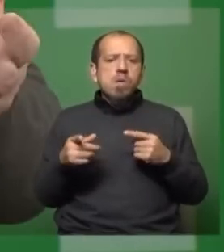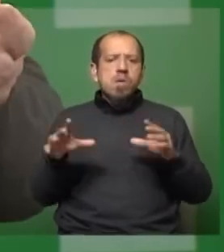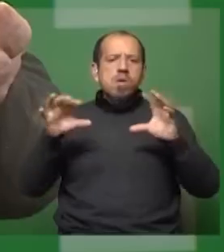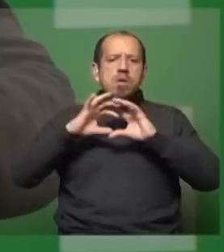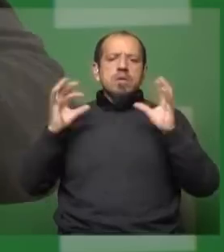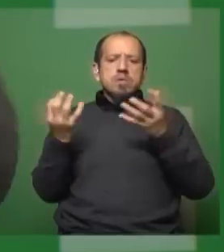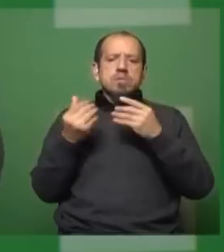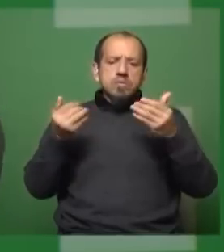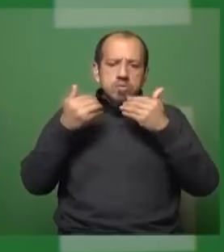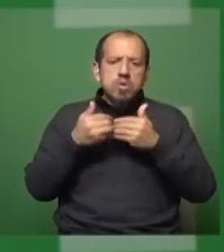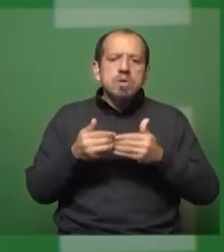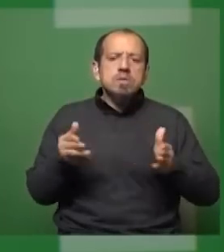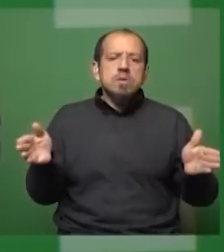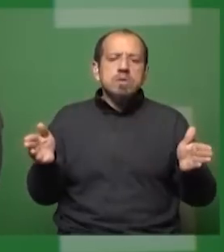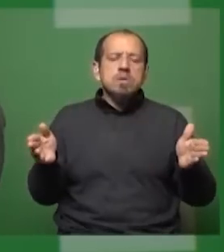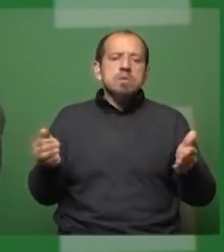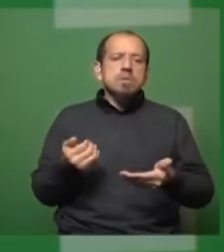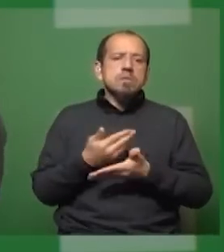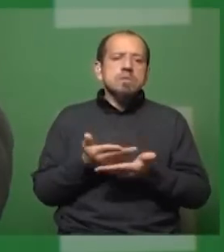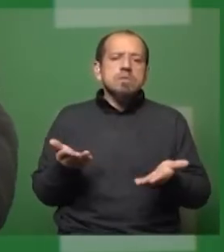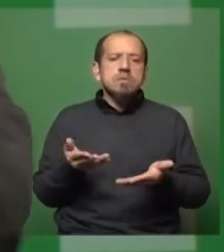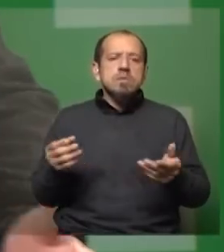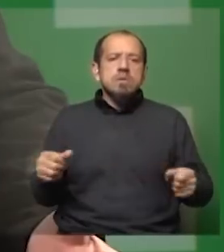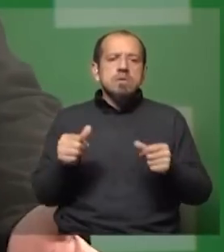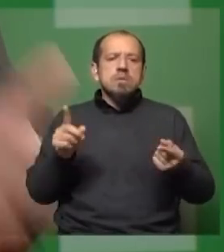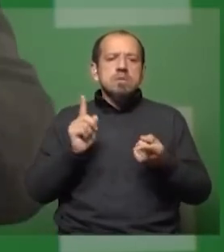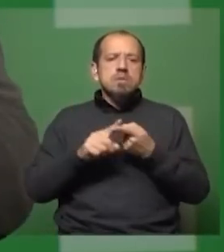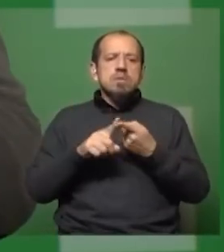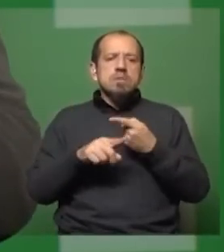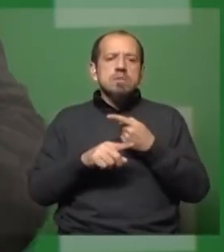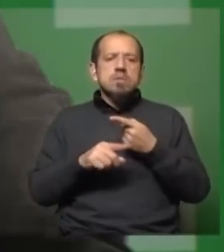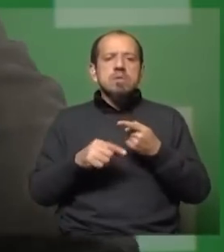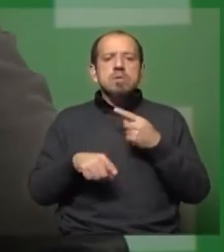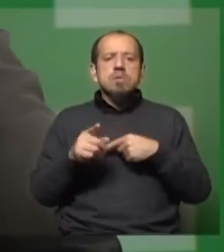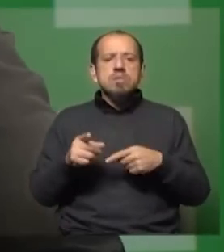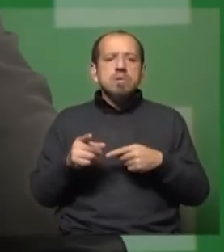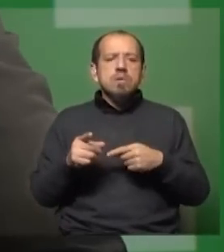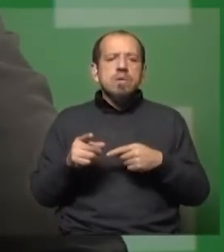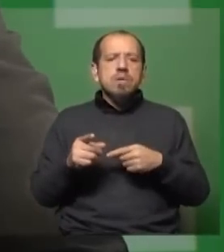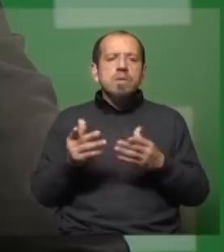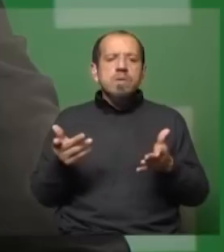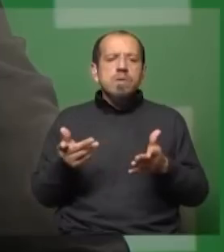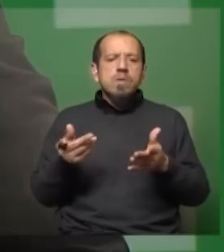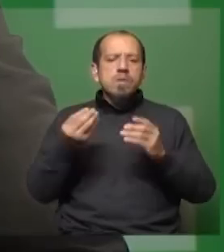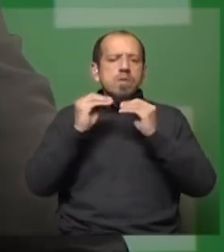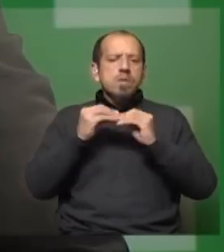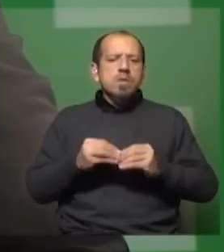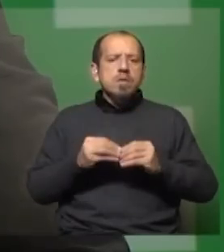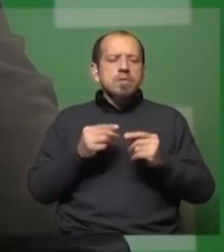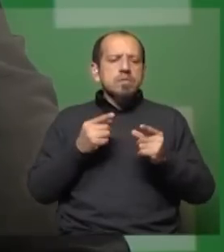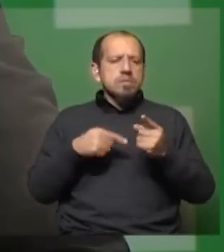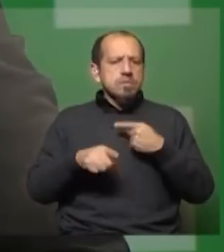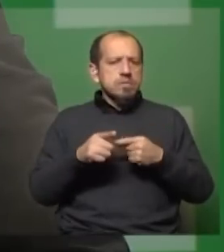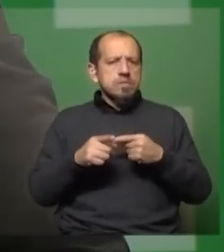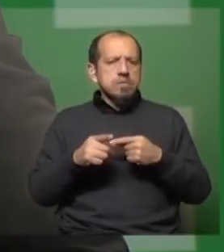que se abre esos países que nos ofrecen hacer acuerdos y al mismo tiempo alguien hizo la cuenta de lo que significa perder